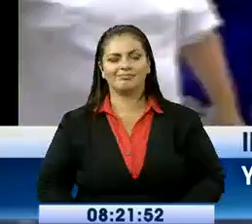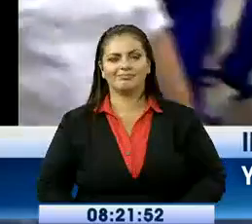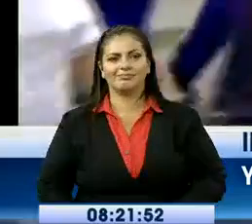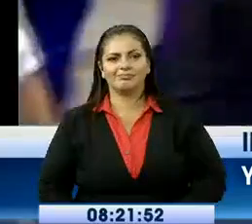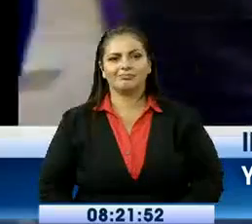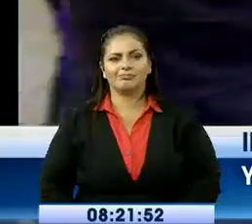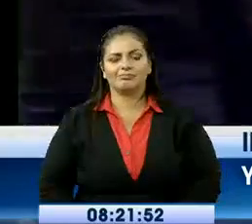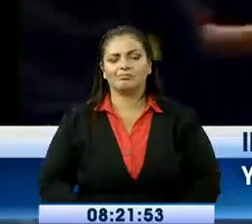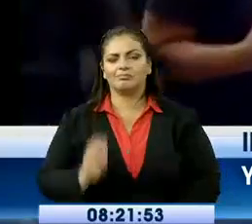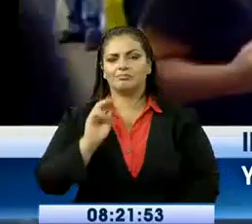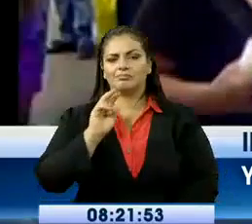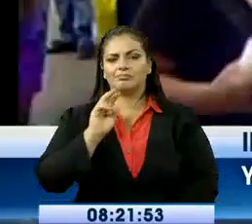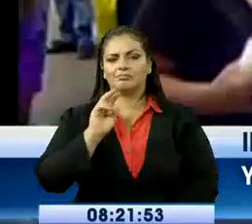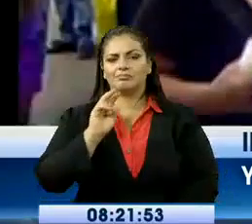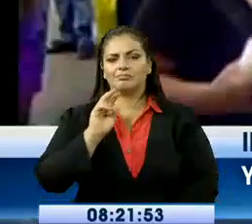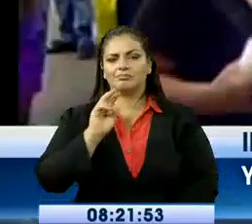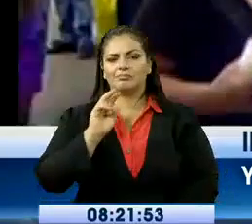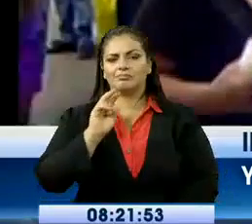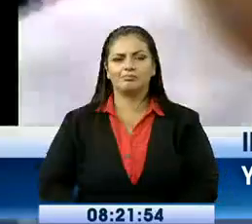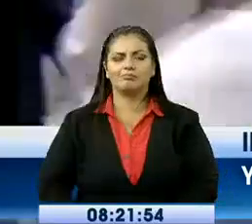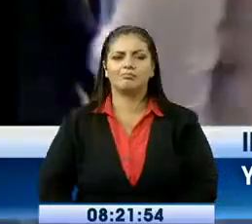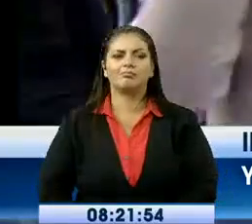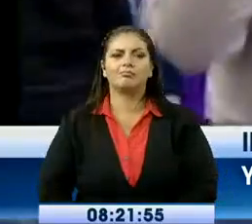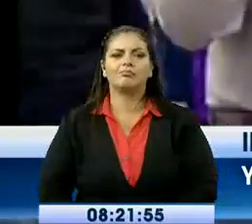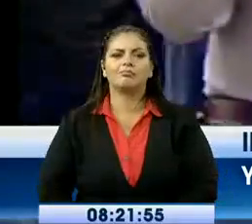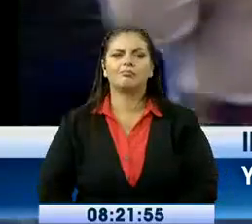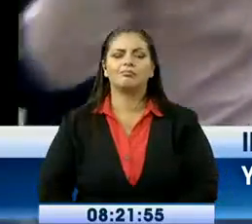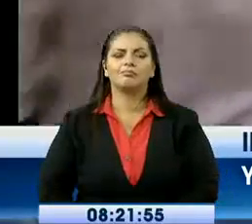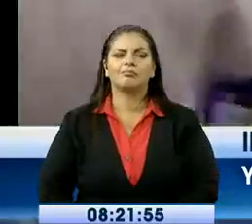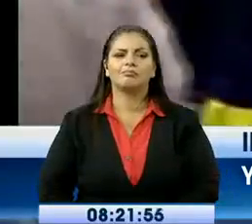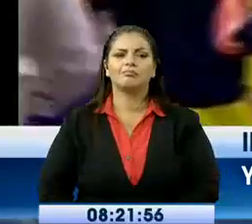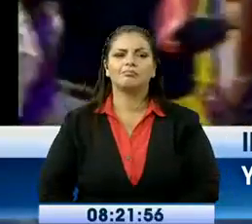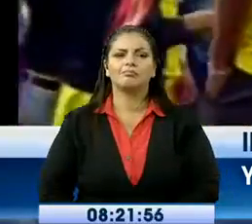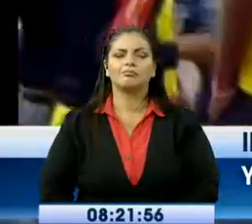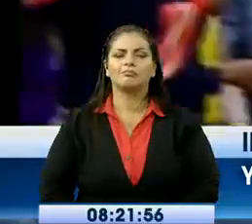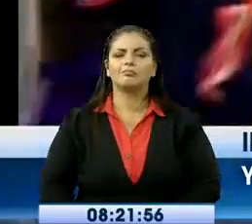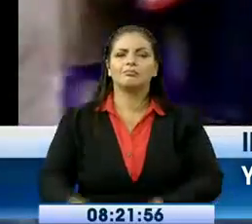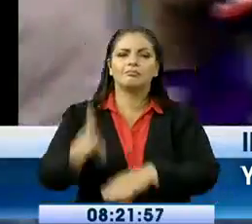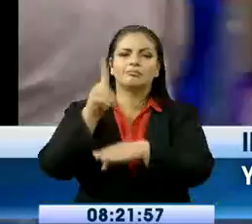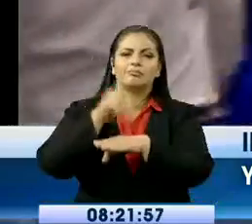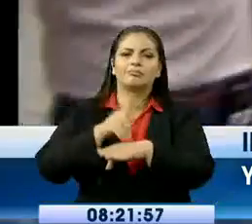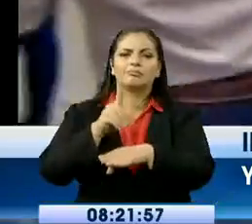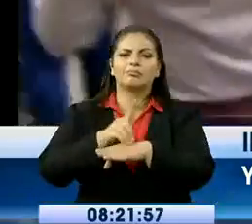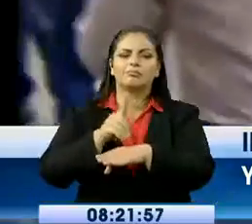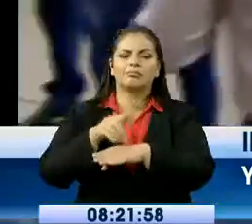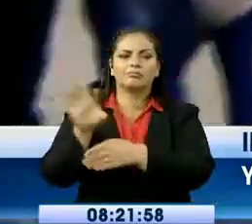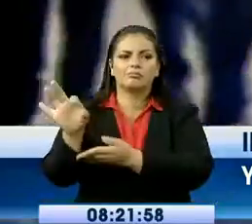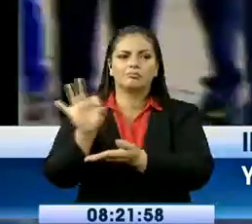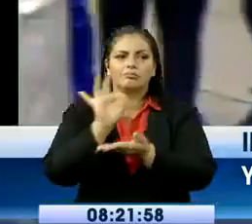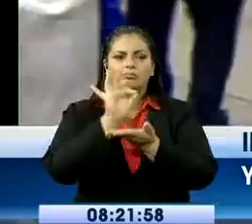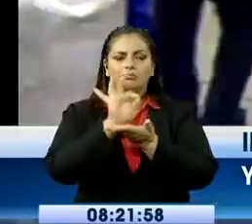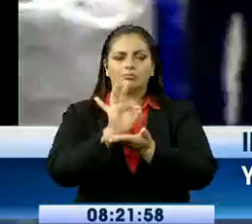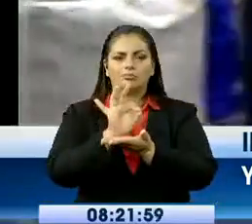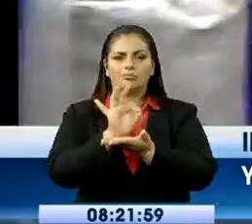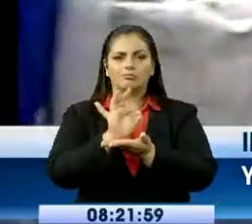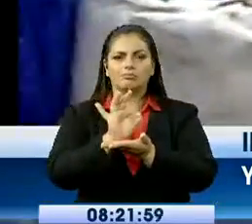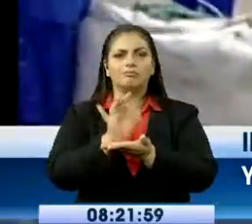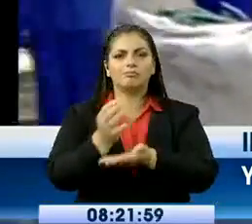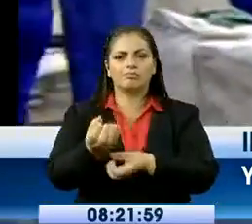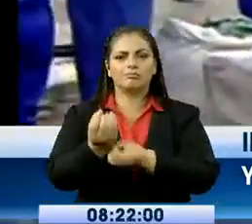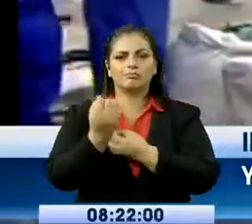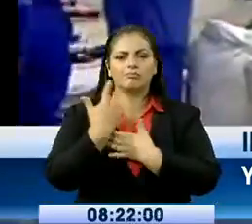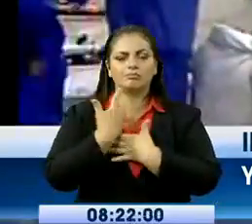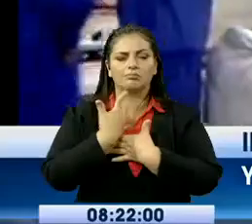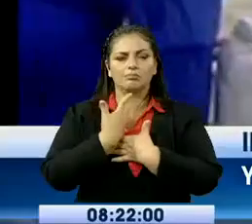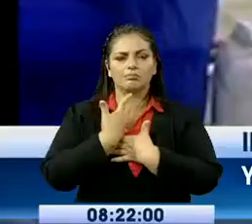ver las especificaciones, ¿no? Recordemos que el doctor encargado de esta iniciativa nos dijo que el